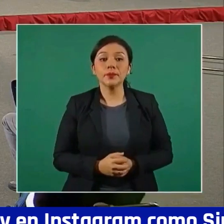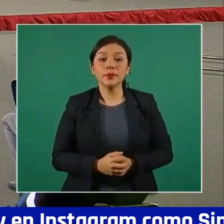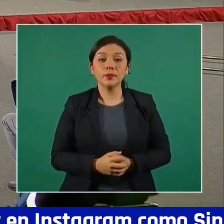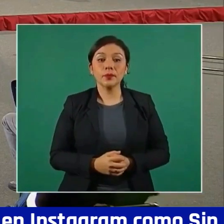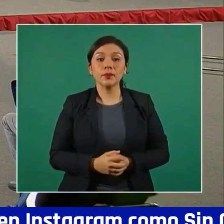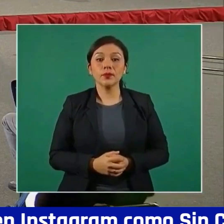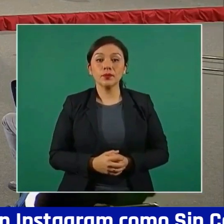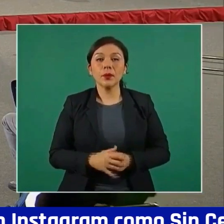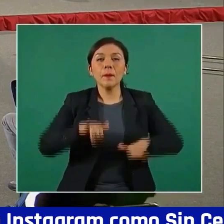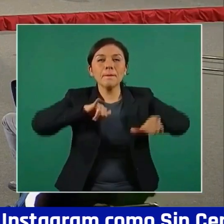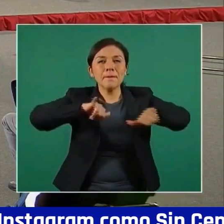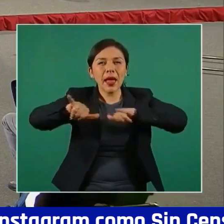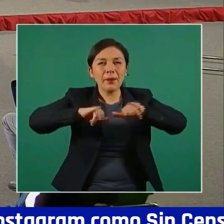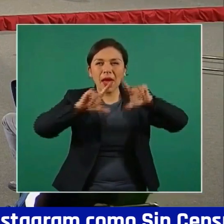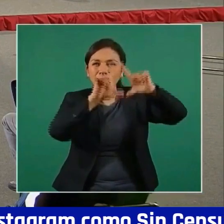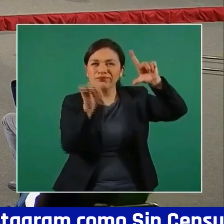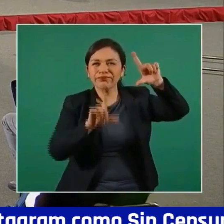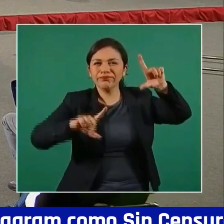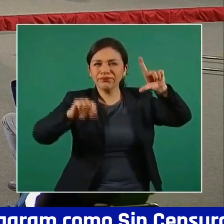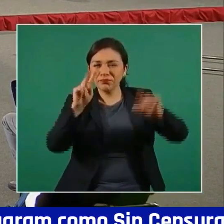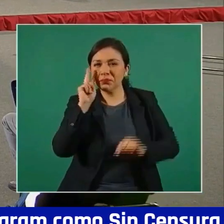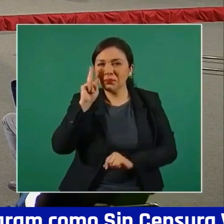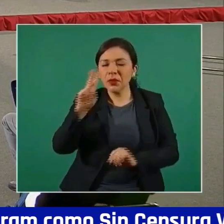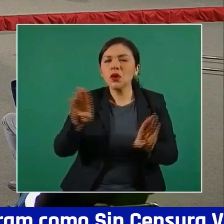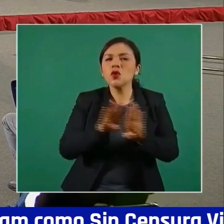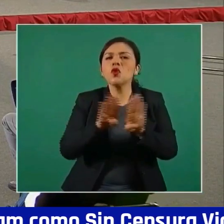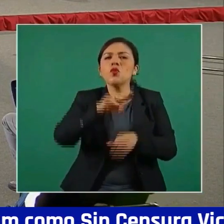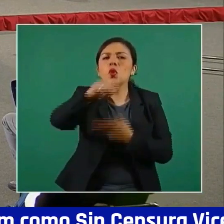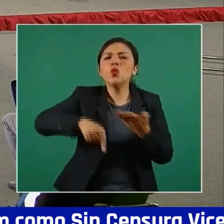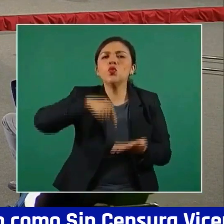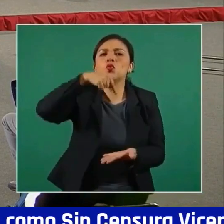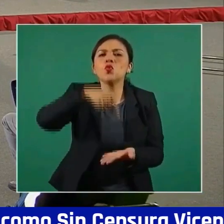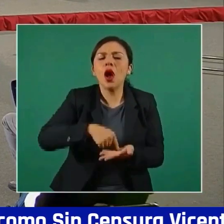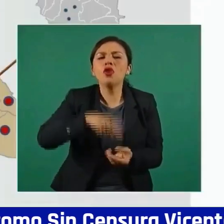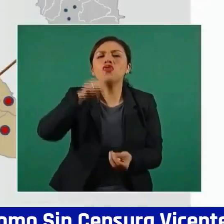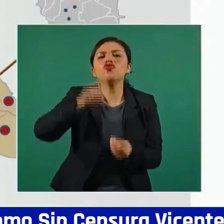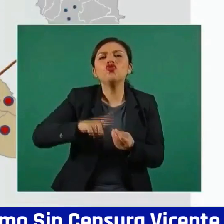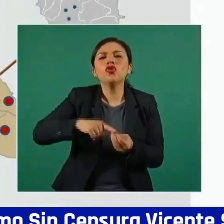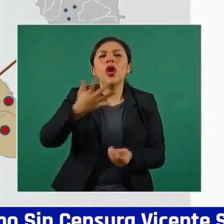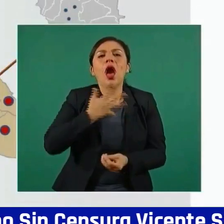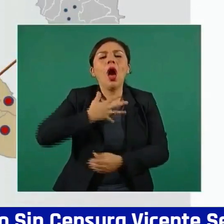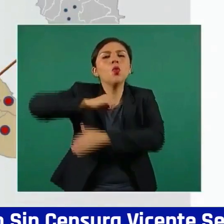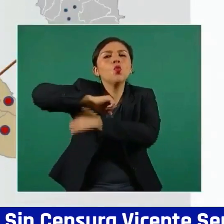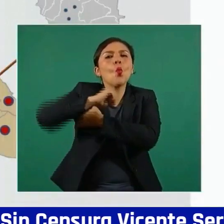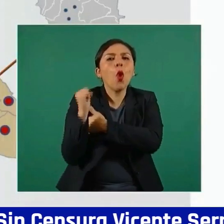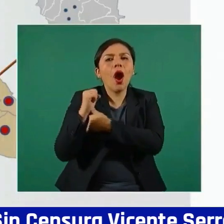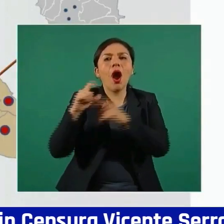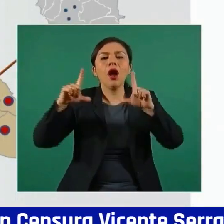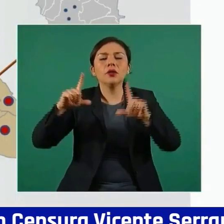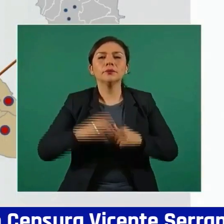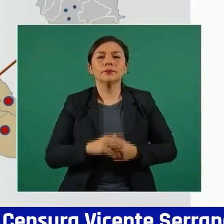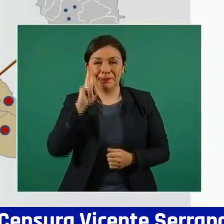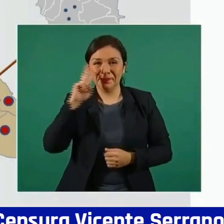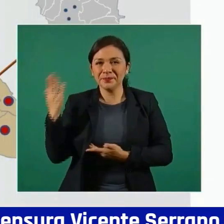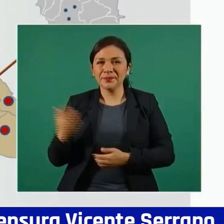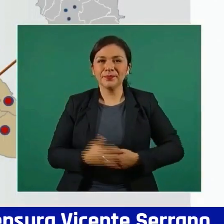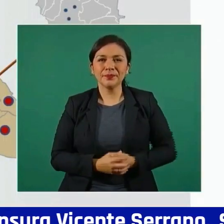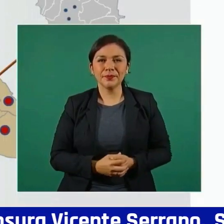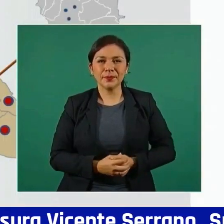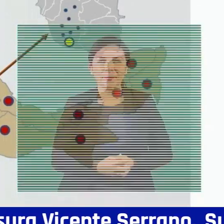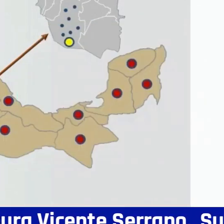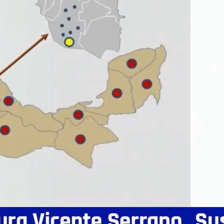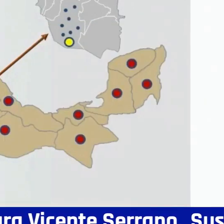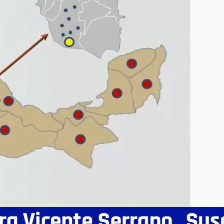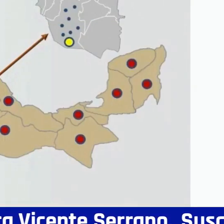imagen, en este mapa, les presento la ubicación de los almacenes donde están ya el suministro de los